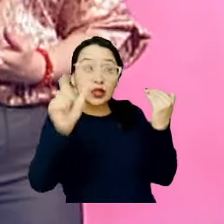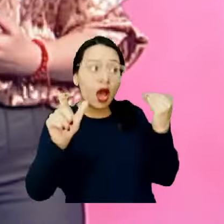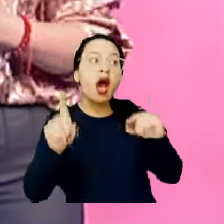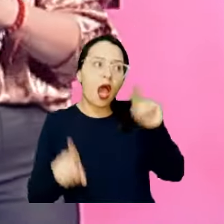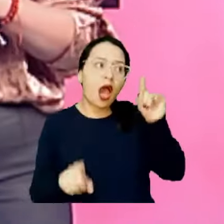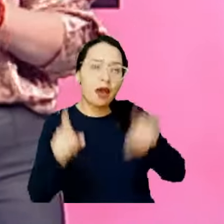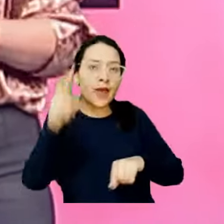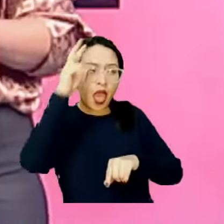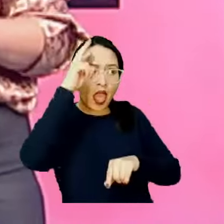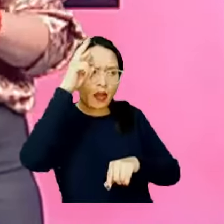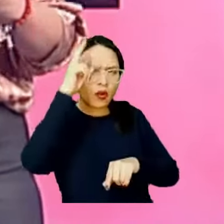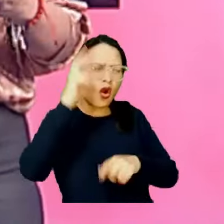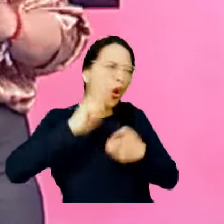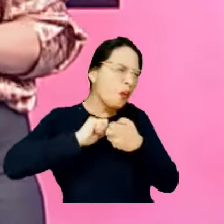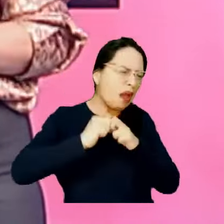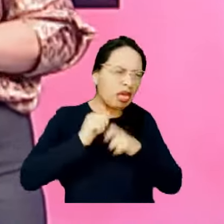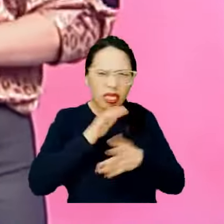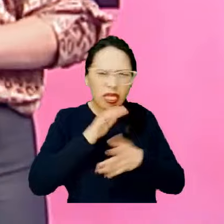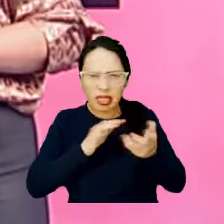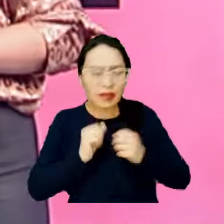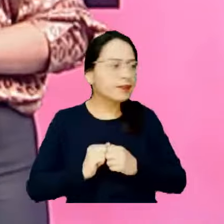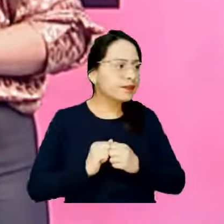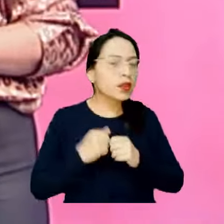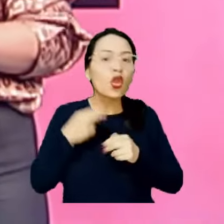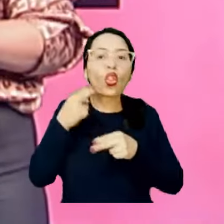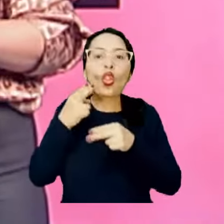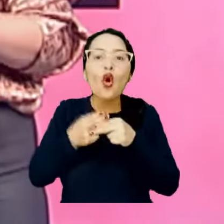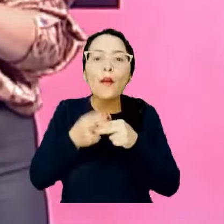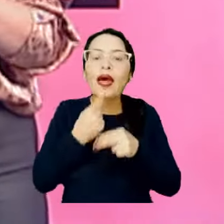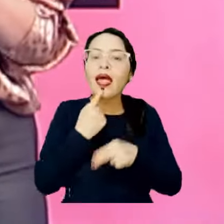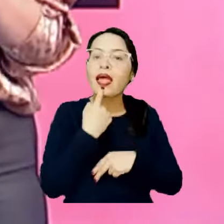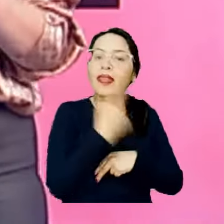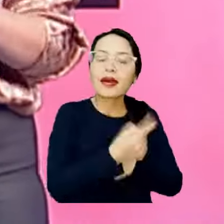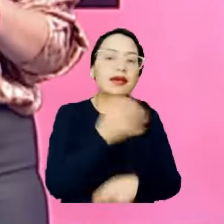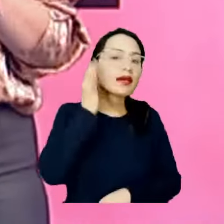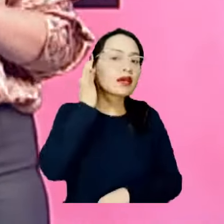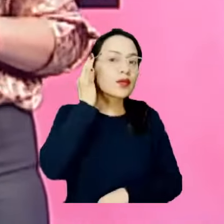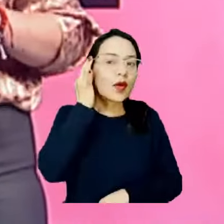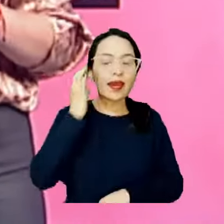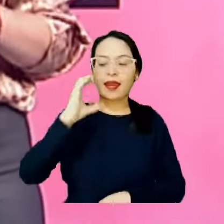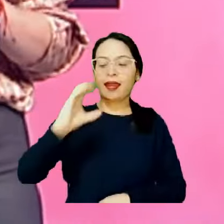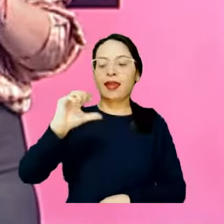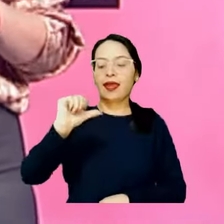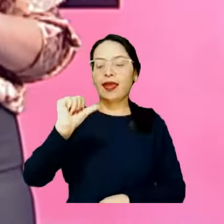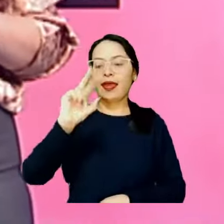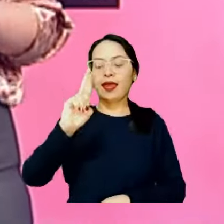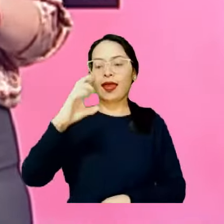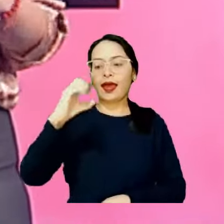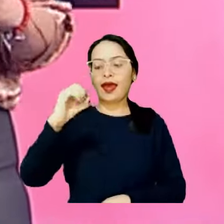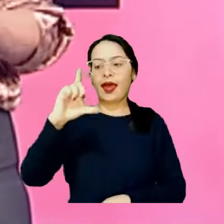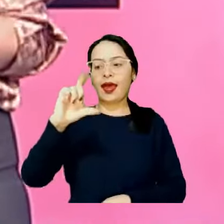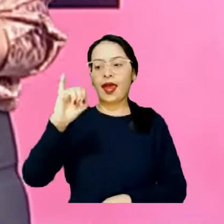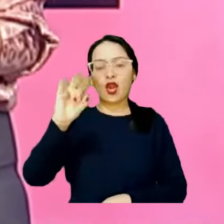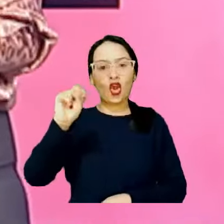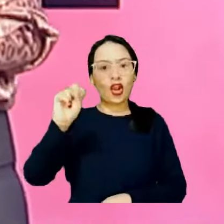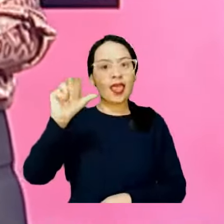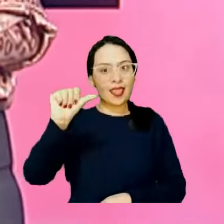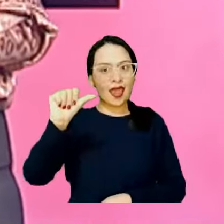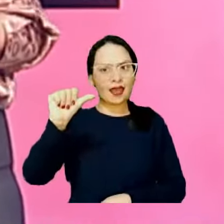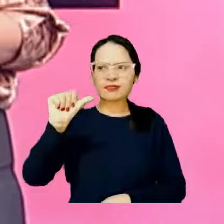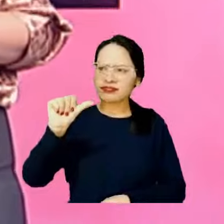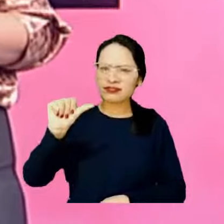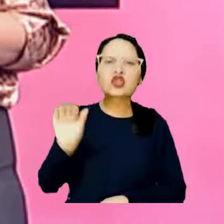conocida presentadora y también artista, actriz de nuestro país, la que le habría dado una libreta. Hoy Carolina Jaume se presentó, o más bien declaró